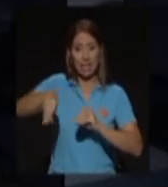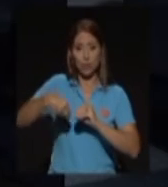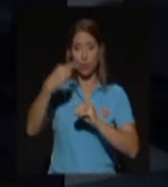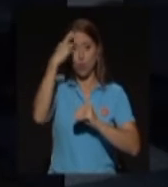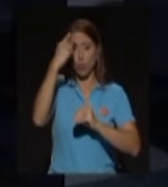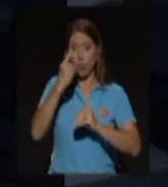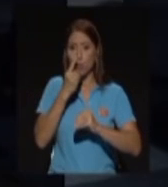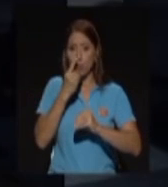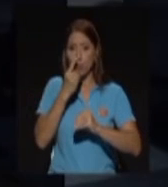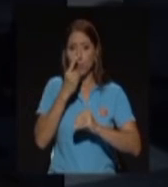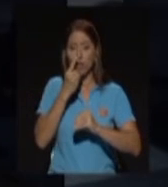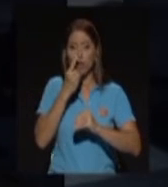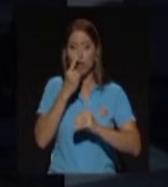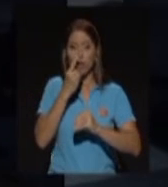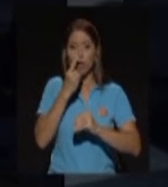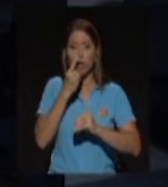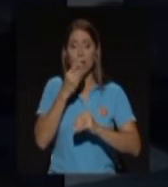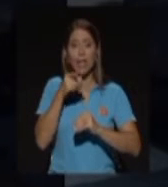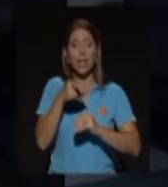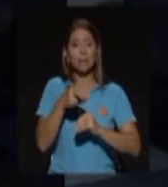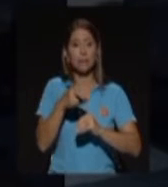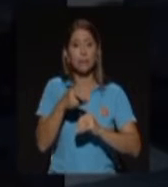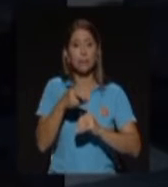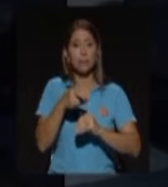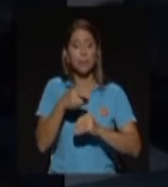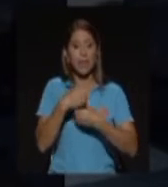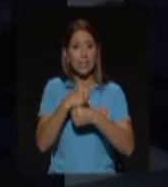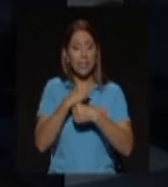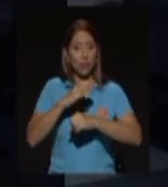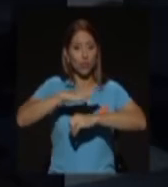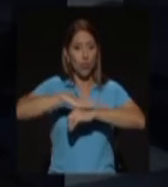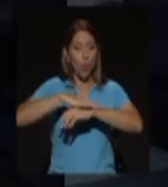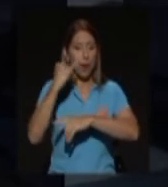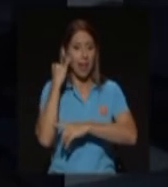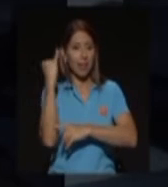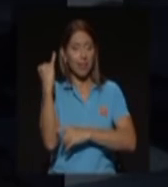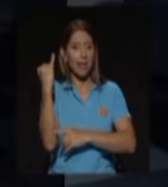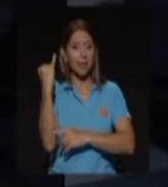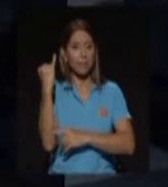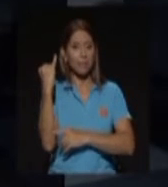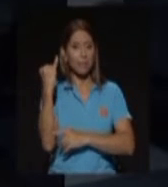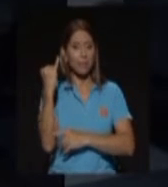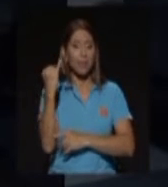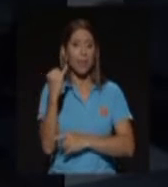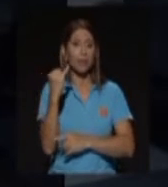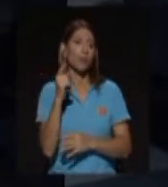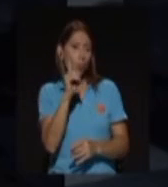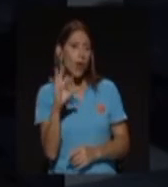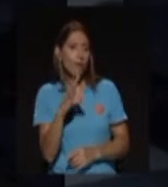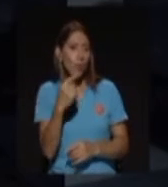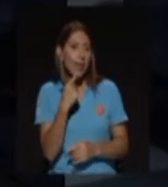República Dominicana tomaron sobre la idea de, una de las formas de decirlo